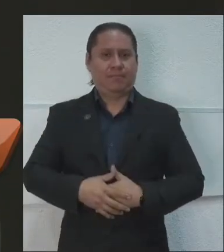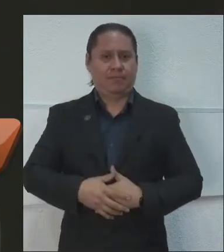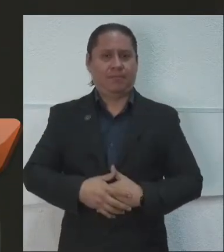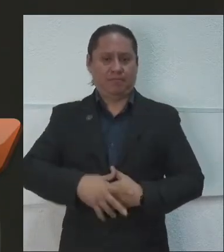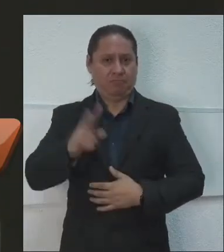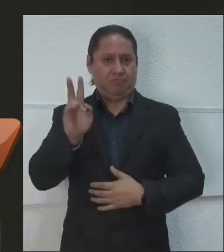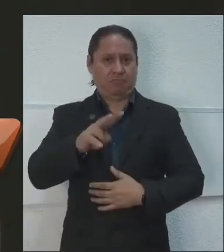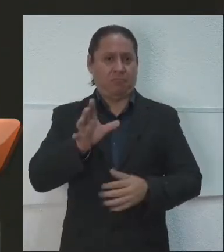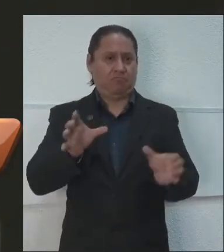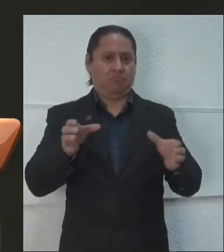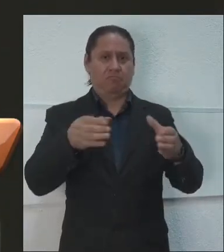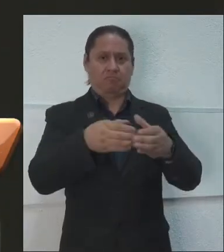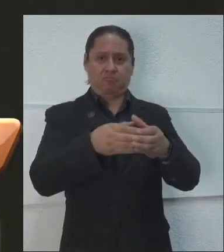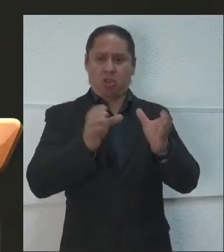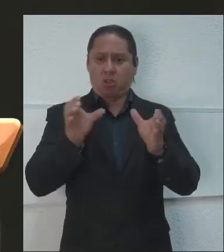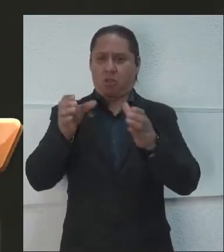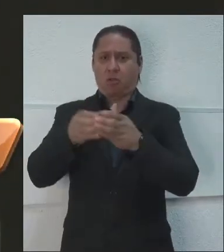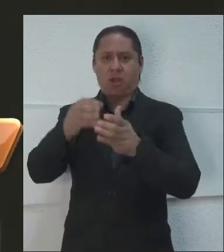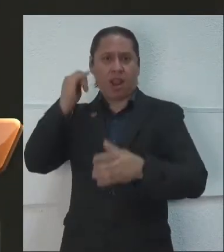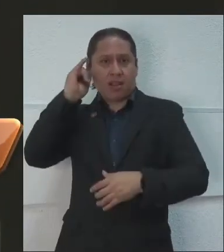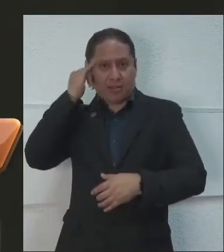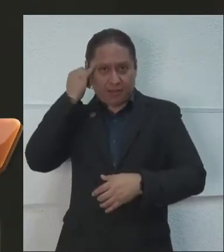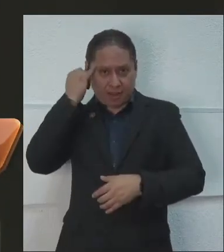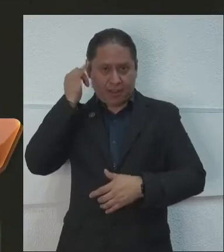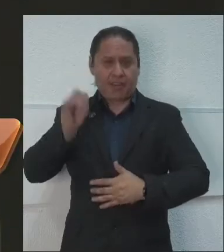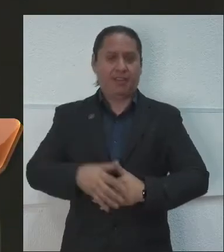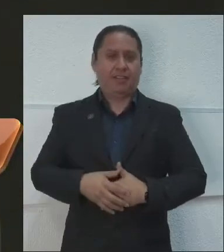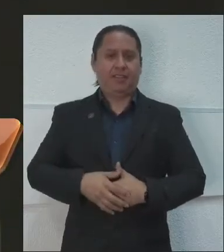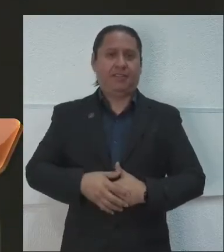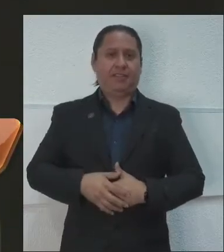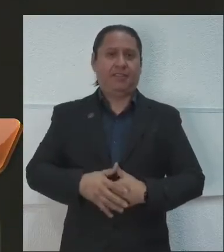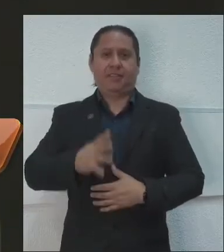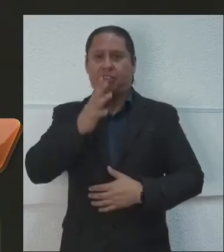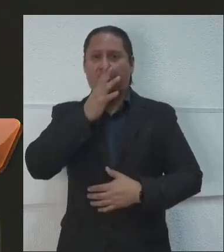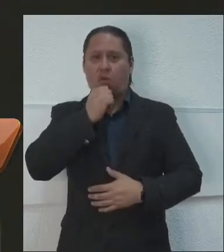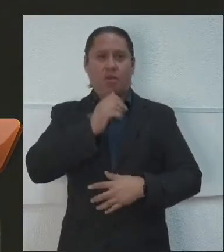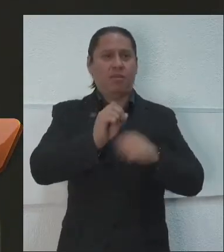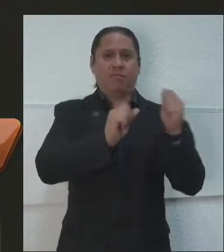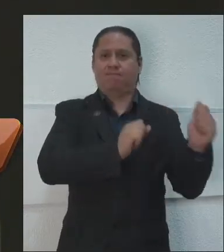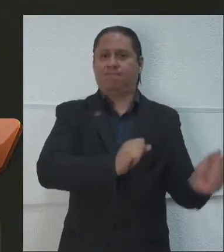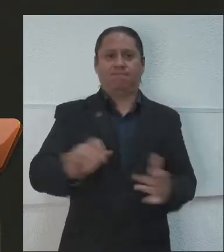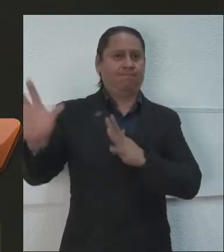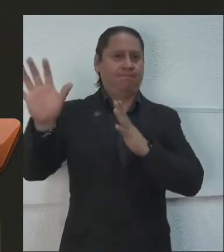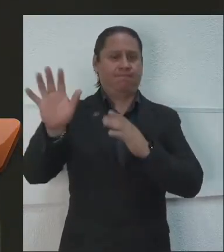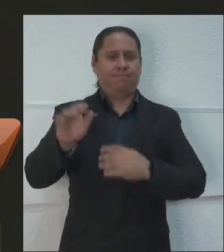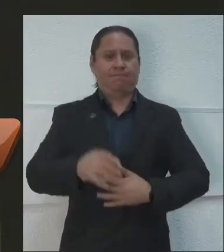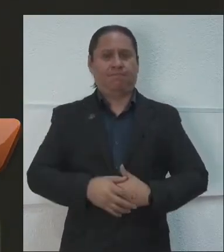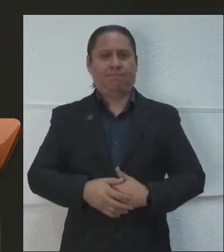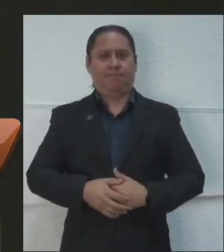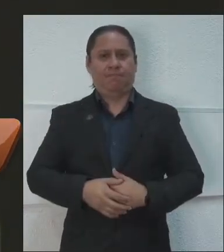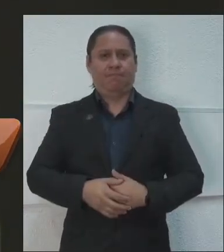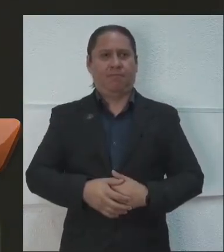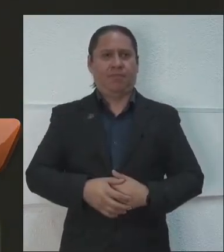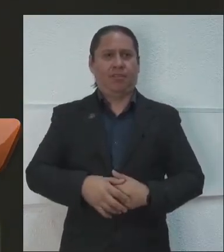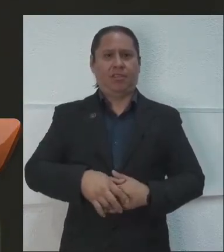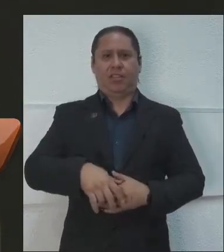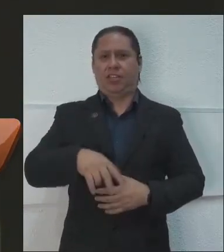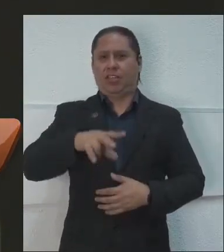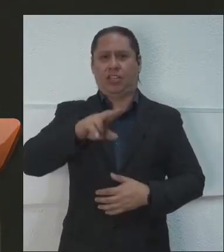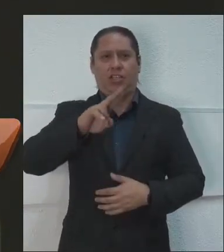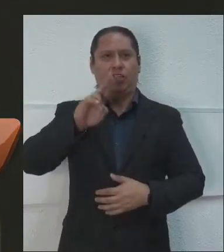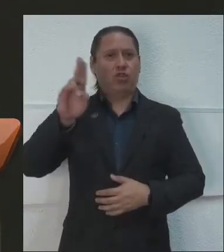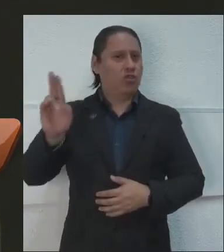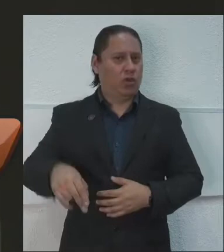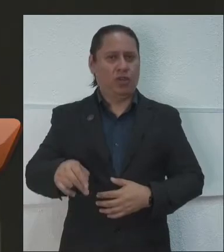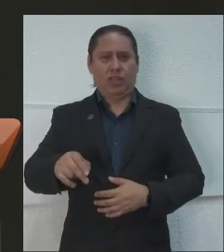son integrantes de comunidades indígenas y no podemos abandonarlos en este ni en ningún